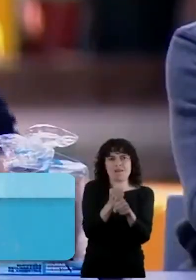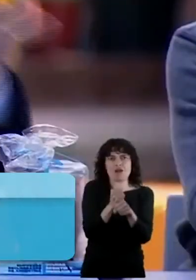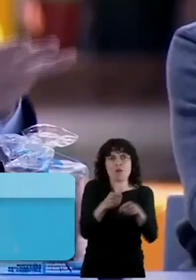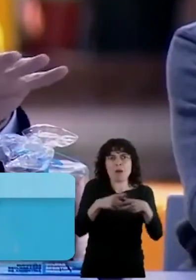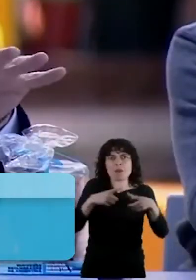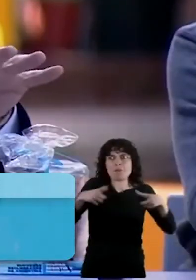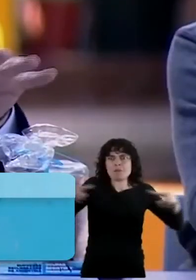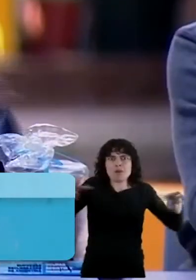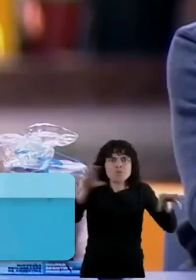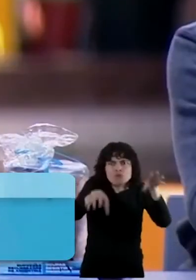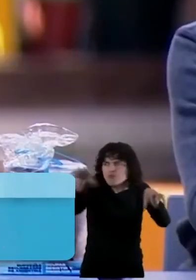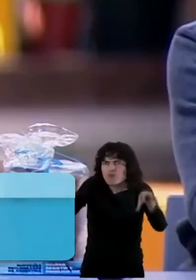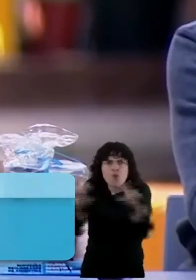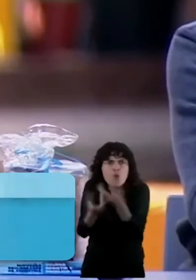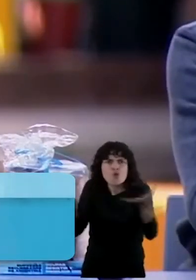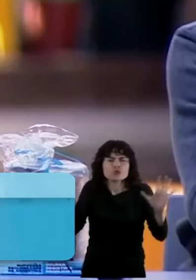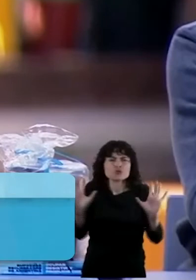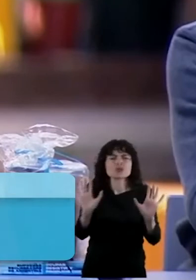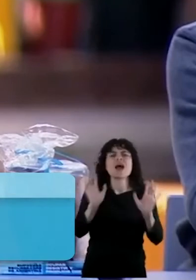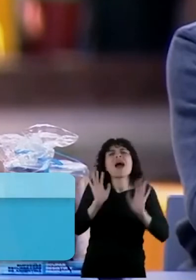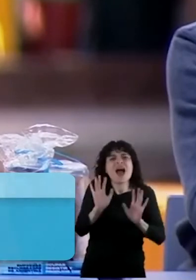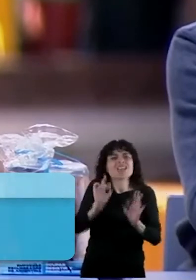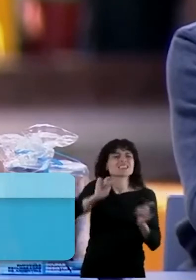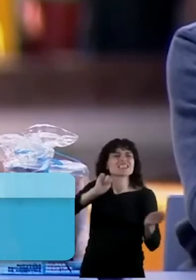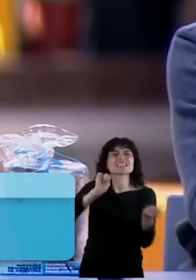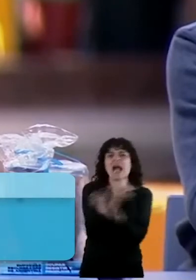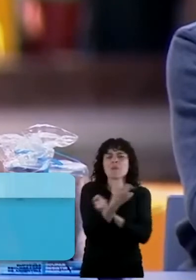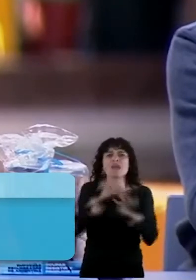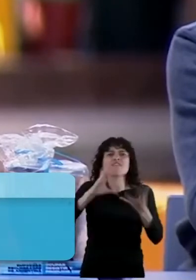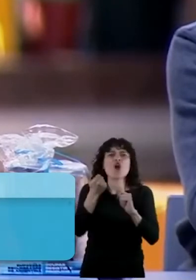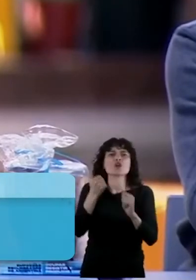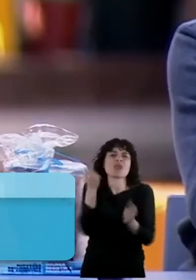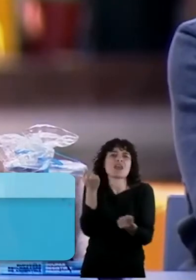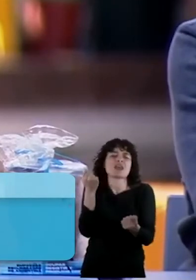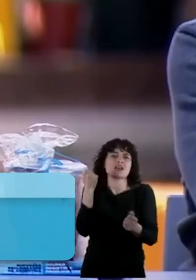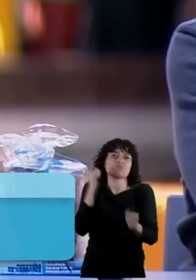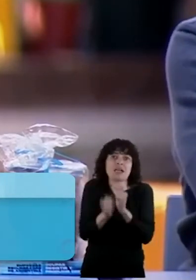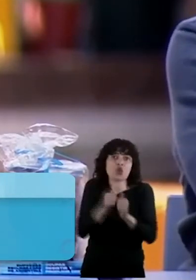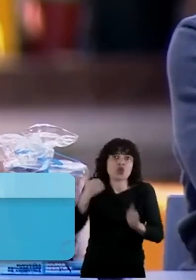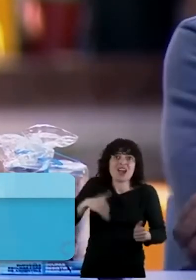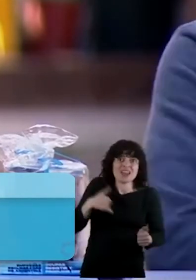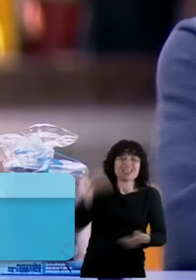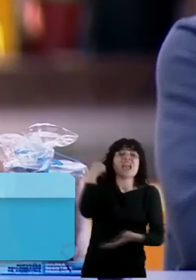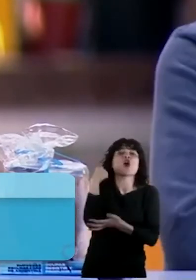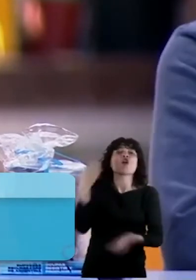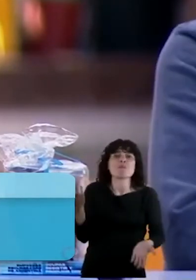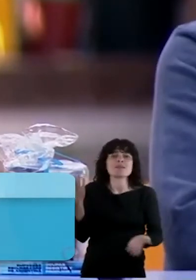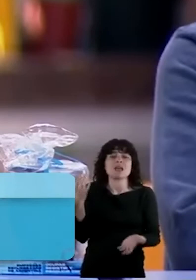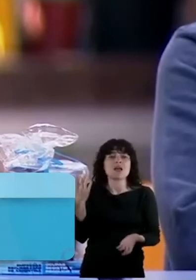eso fue conformando una nueva realidad en la economía argentina, que a la economía argentina le cuesta mucho